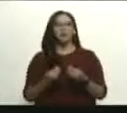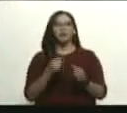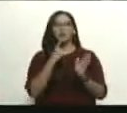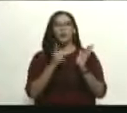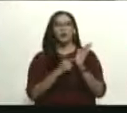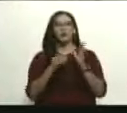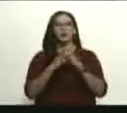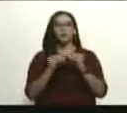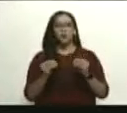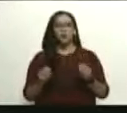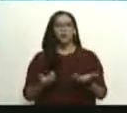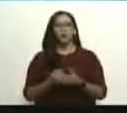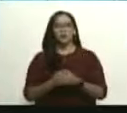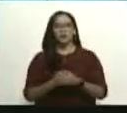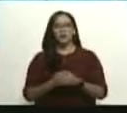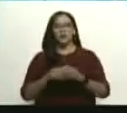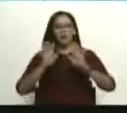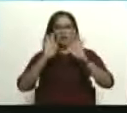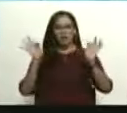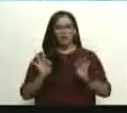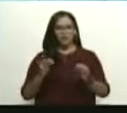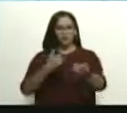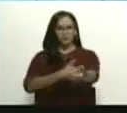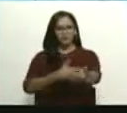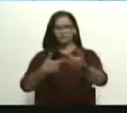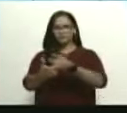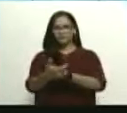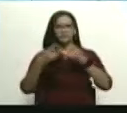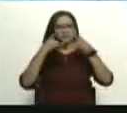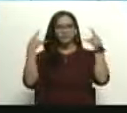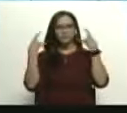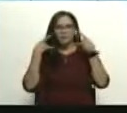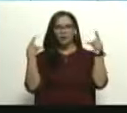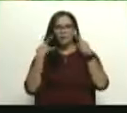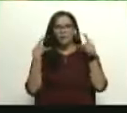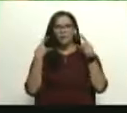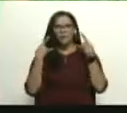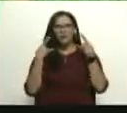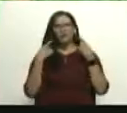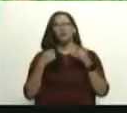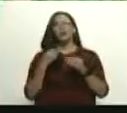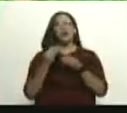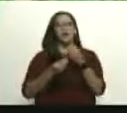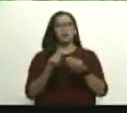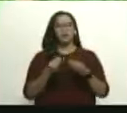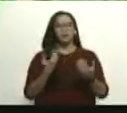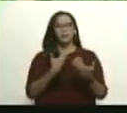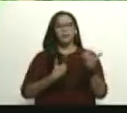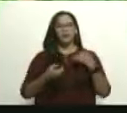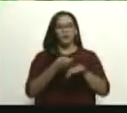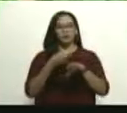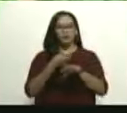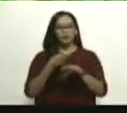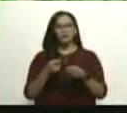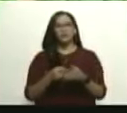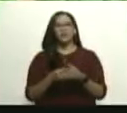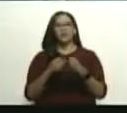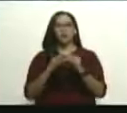todas las medidas de bioseguridad. Tienen allí sus tapabocas, realizando por el gobierno nacional todo lo que son las